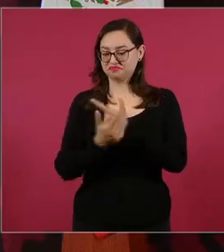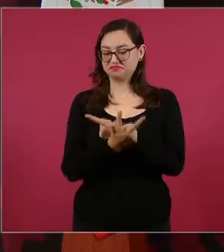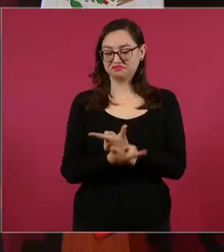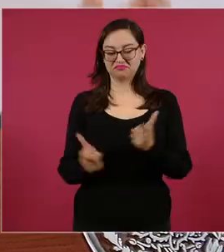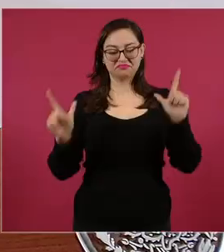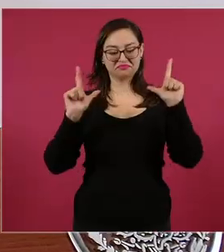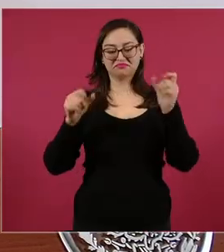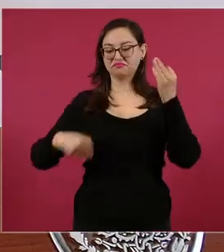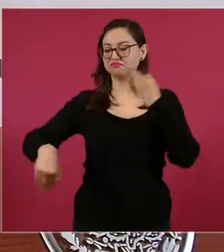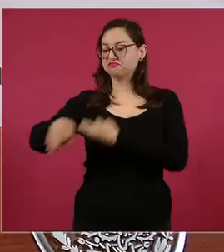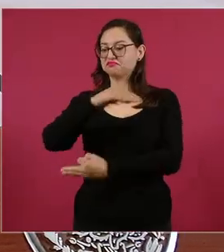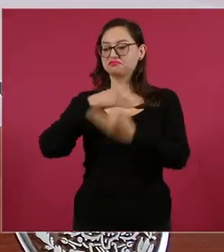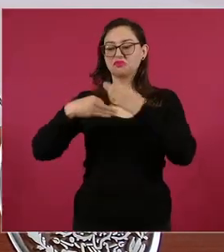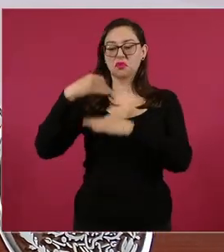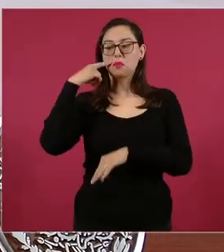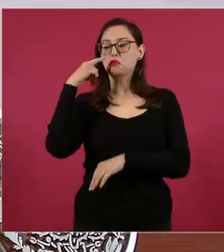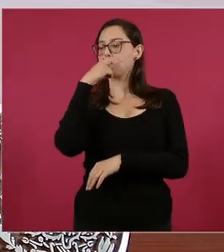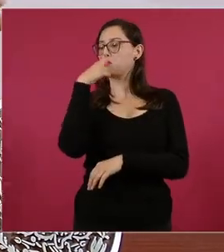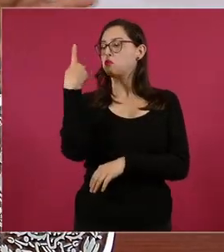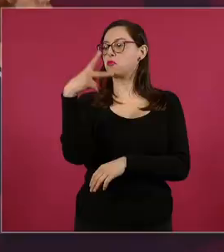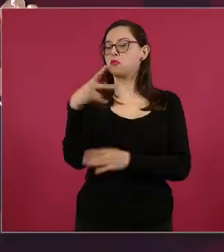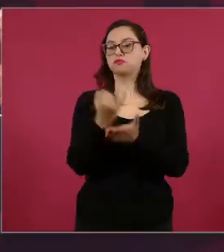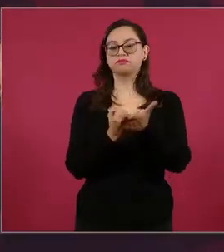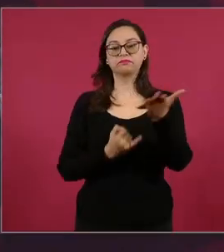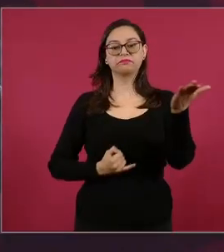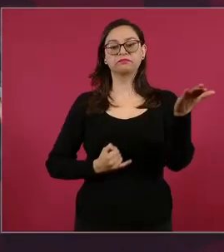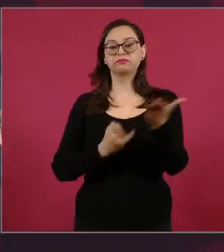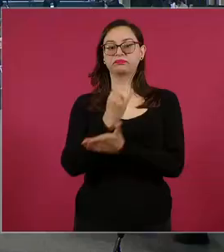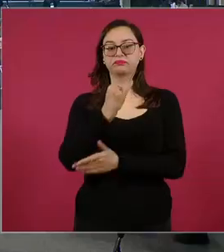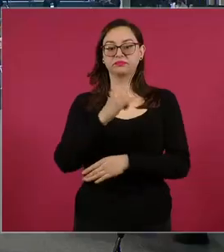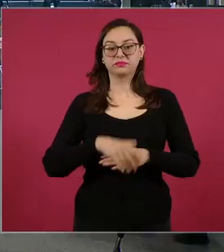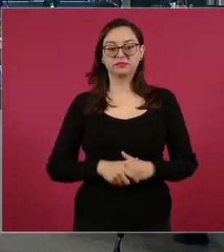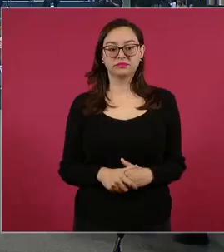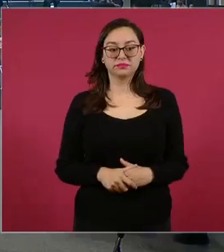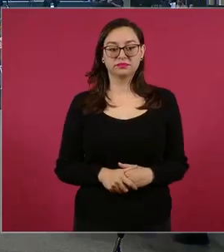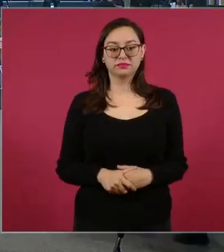libertades plenas, plenas libertades.